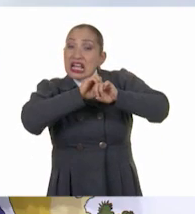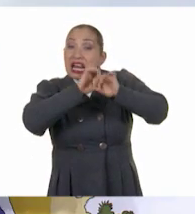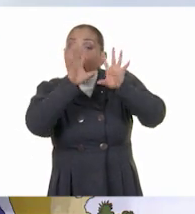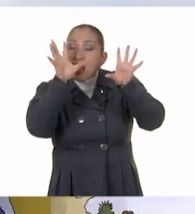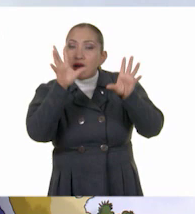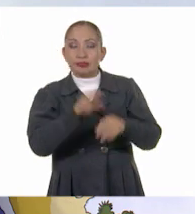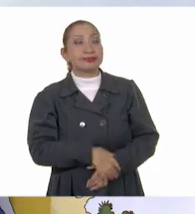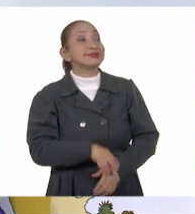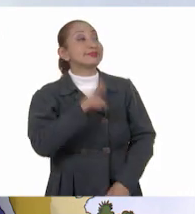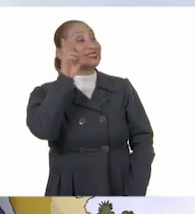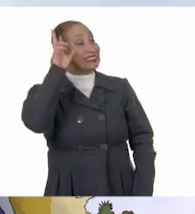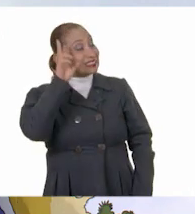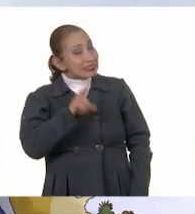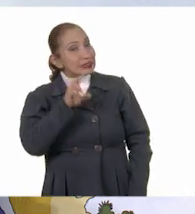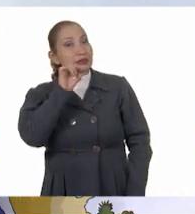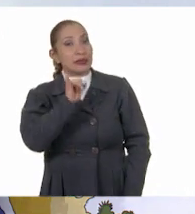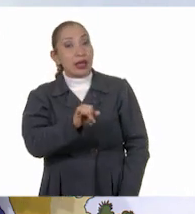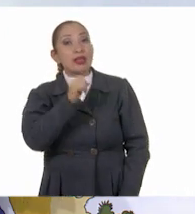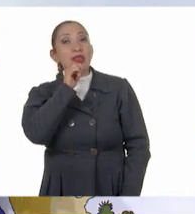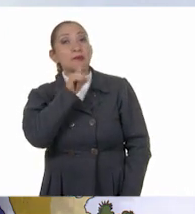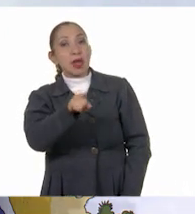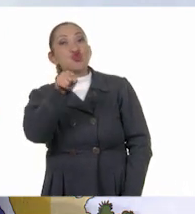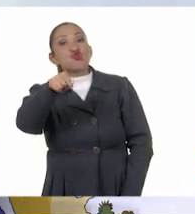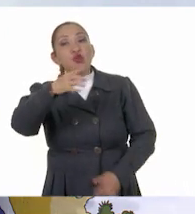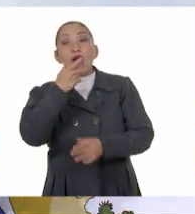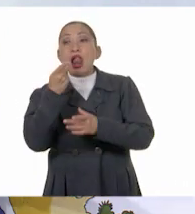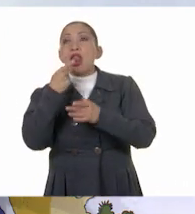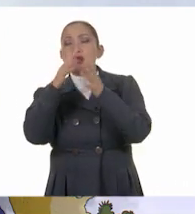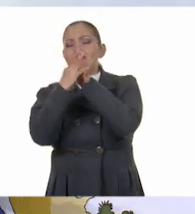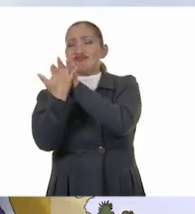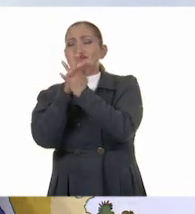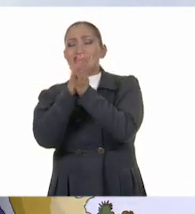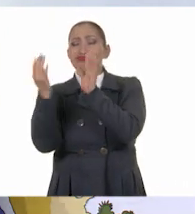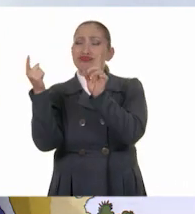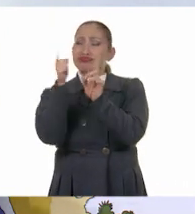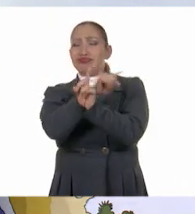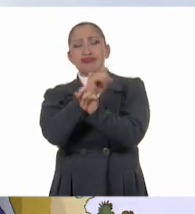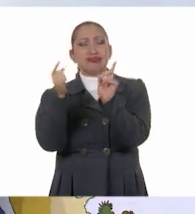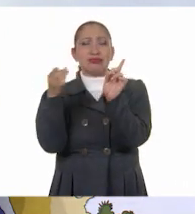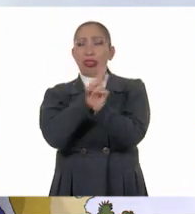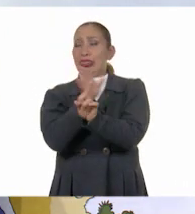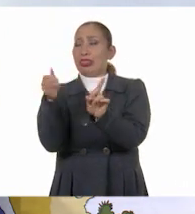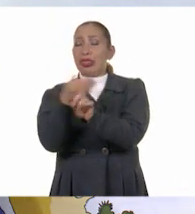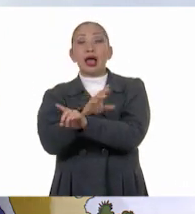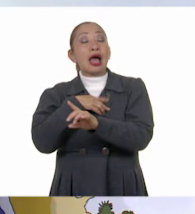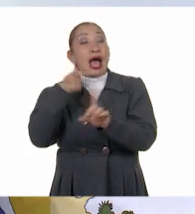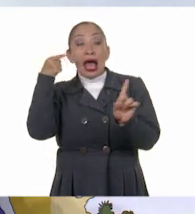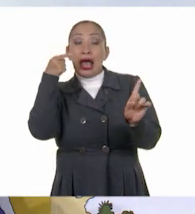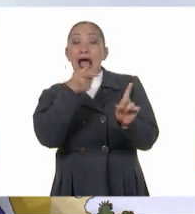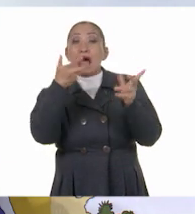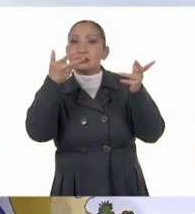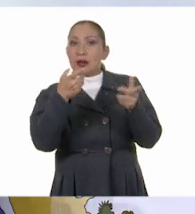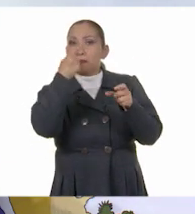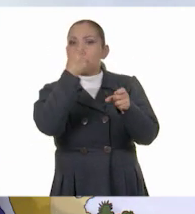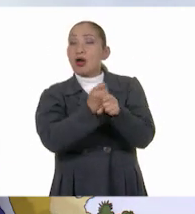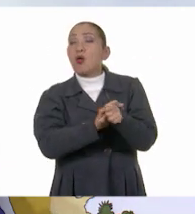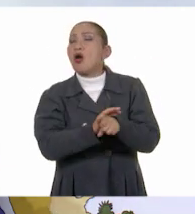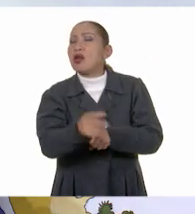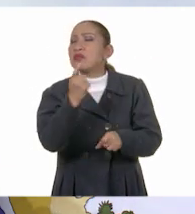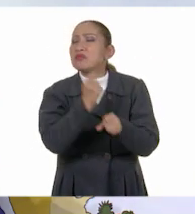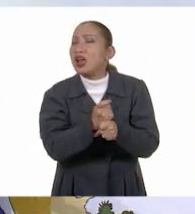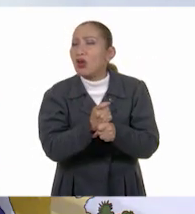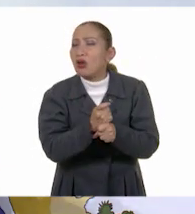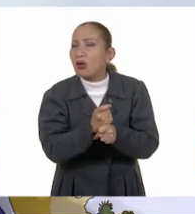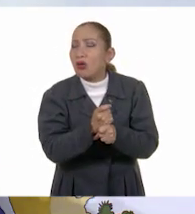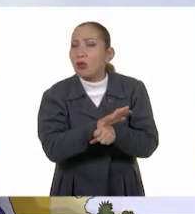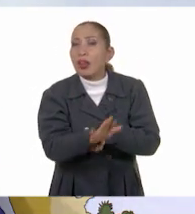Es totalmente cierto. Así como lo dijiste, pues no queda claro, Raulito. Hay que hacer lo primero. ¿Qué era lo primero que hay